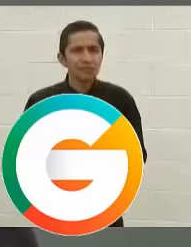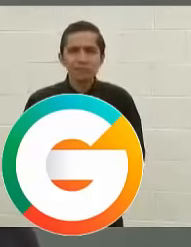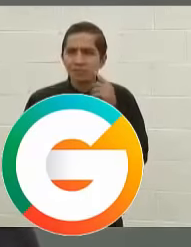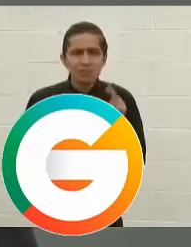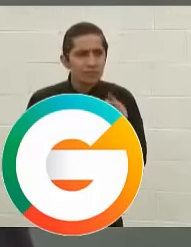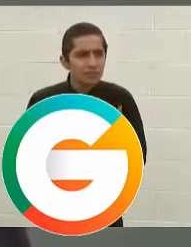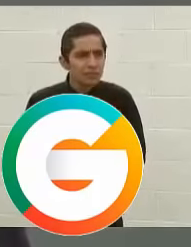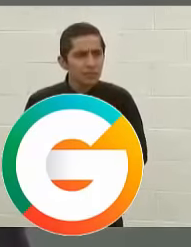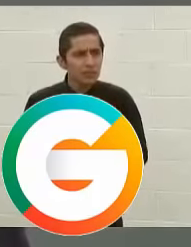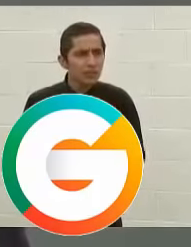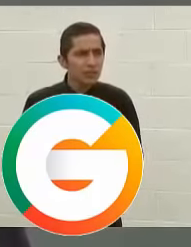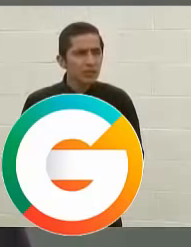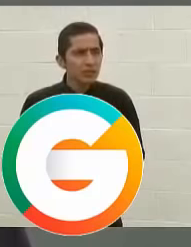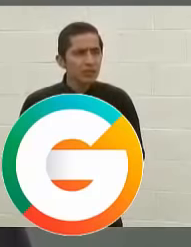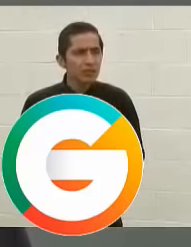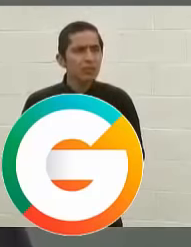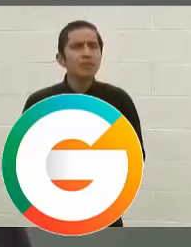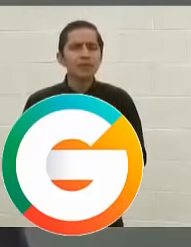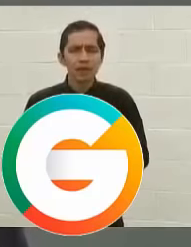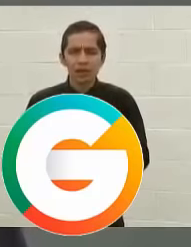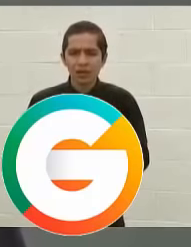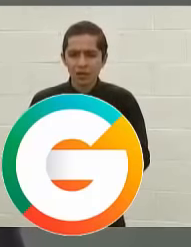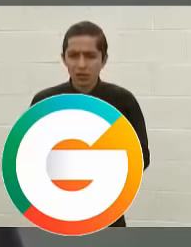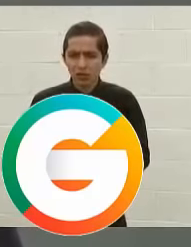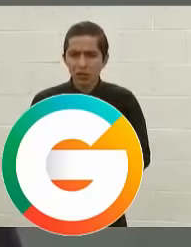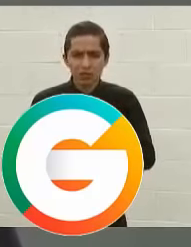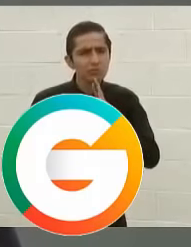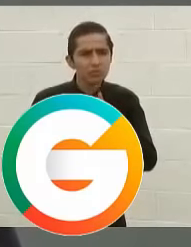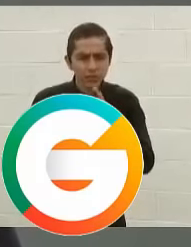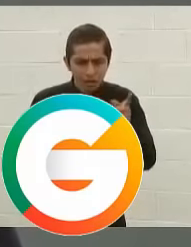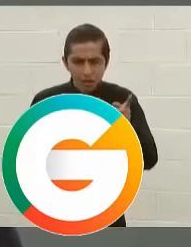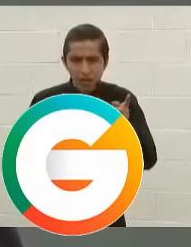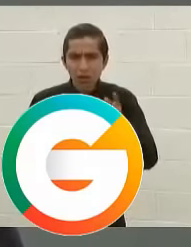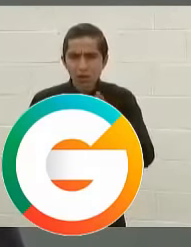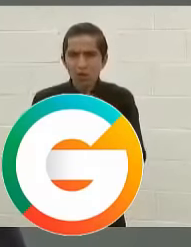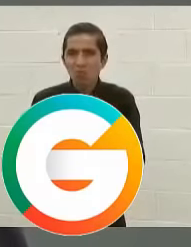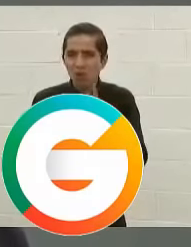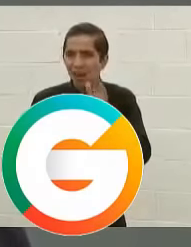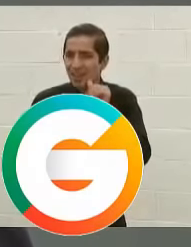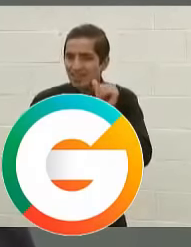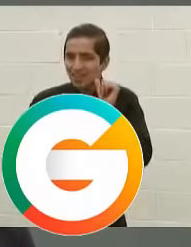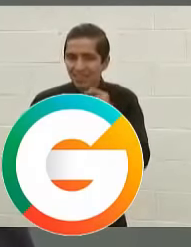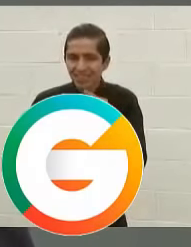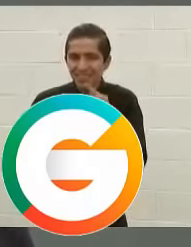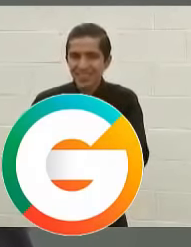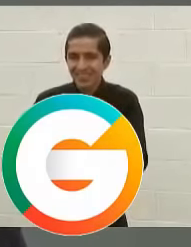Se quedan en grupos, En grupos. Mencionaba ayer que